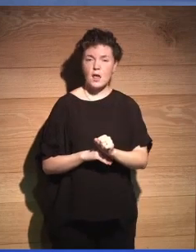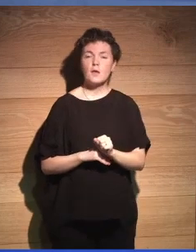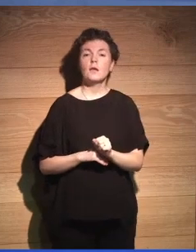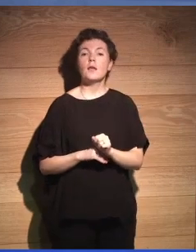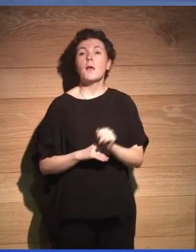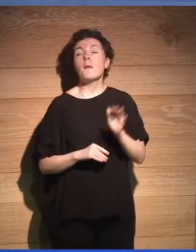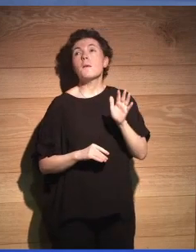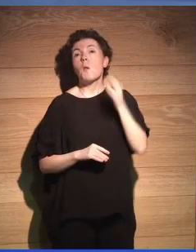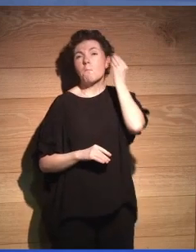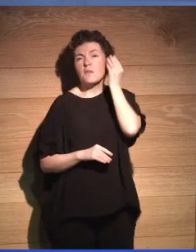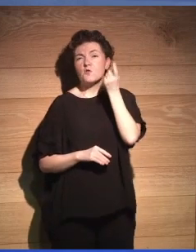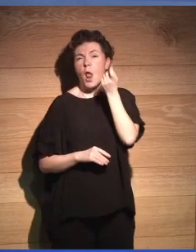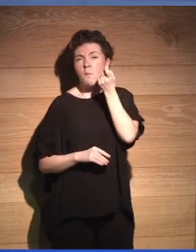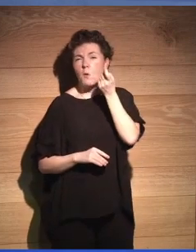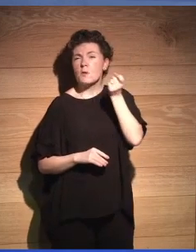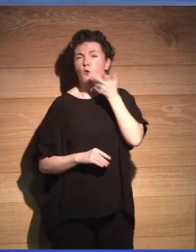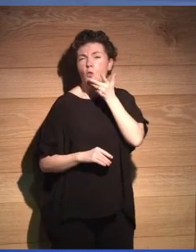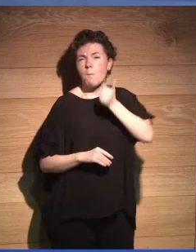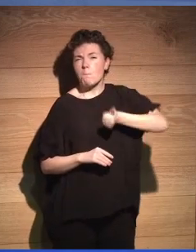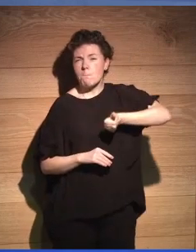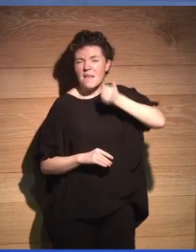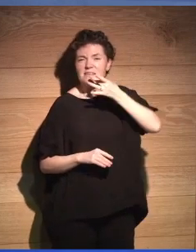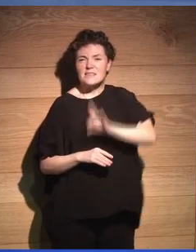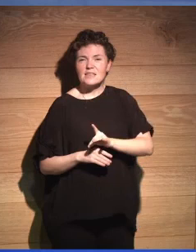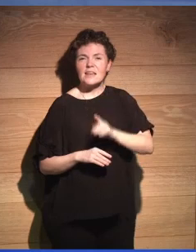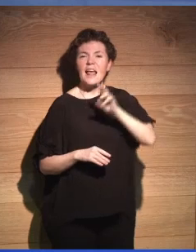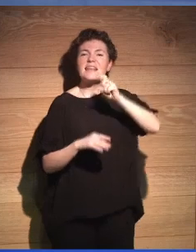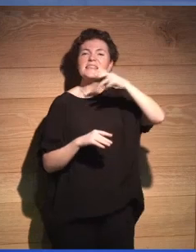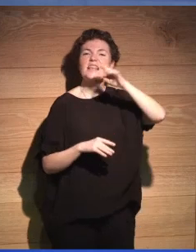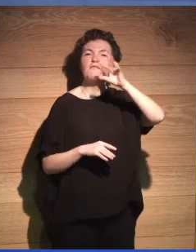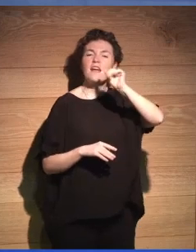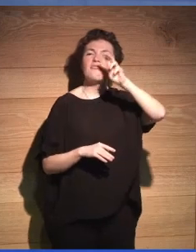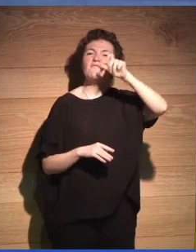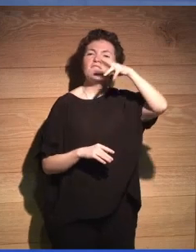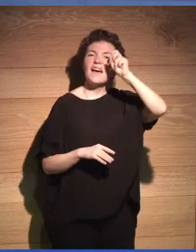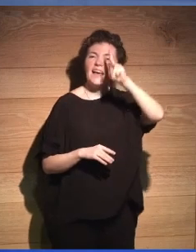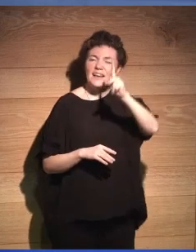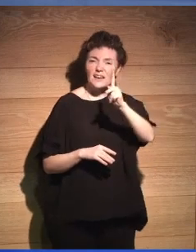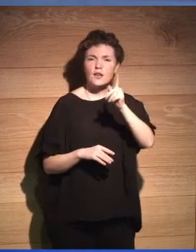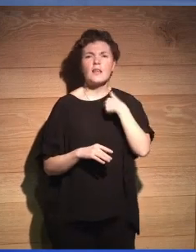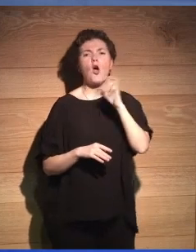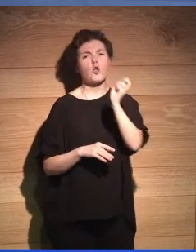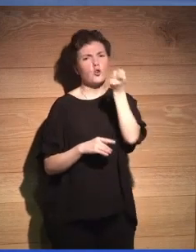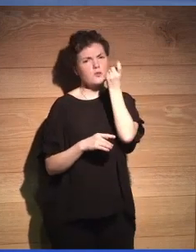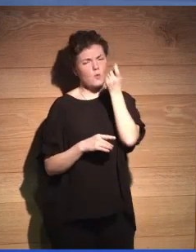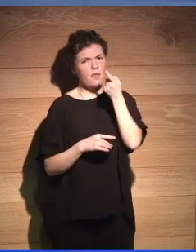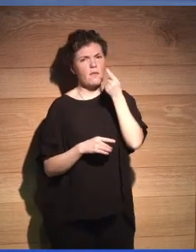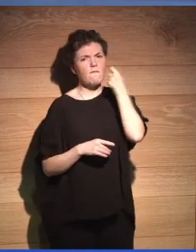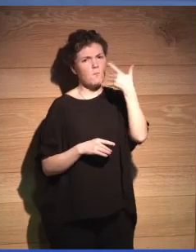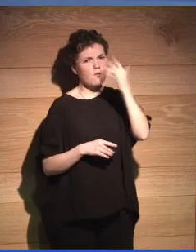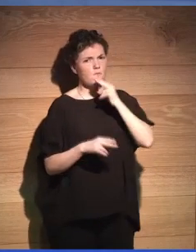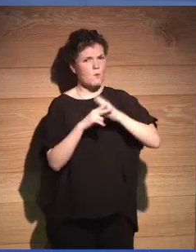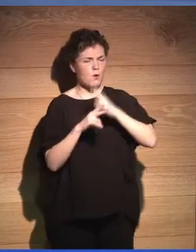Supongo que el alumno más conocido de ese instituto fue el escritor austríaco Stefan Zweig. O sea, y hay bastantes más nombres conocidos